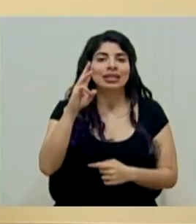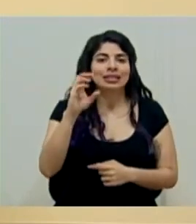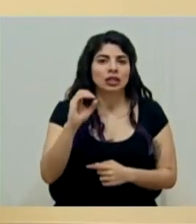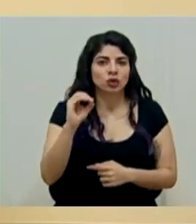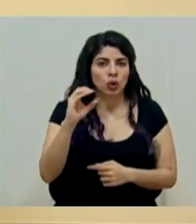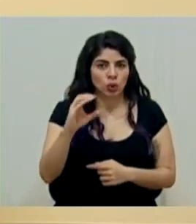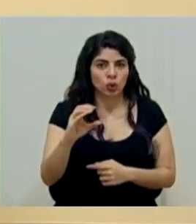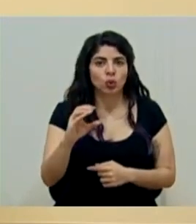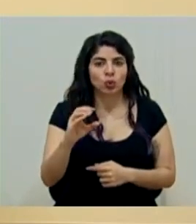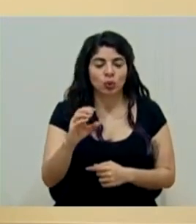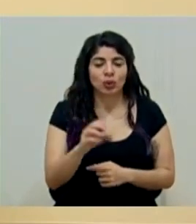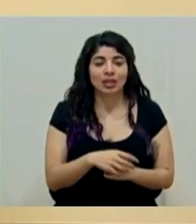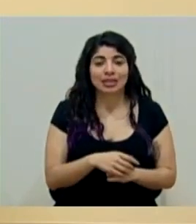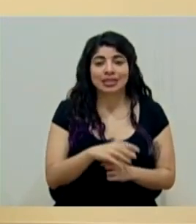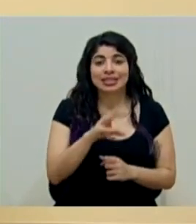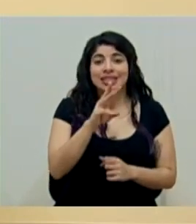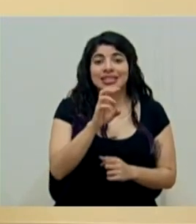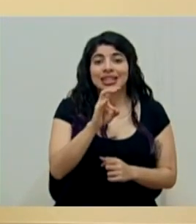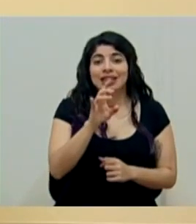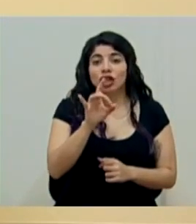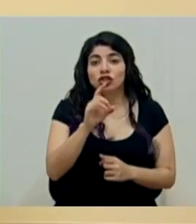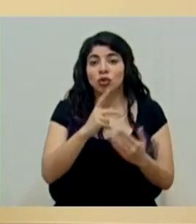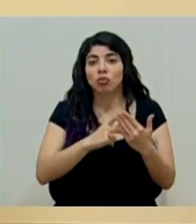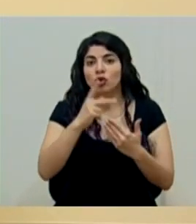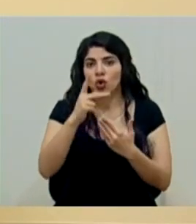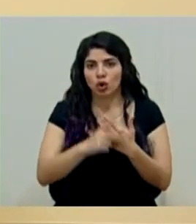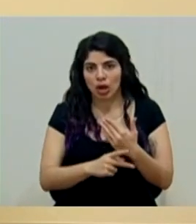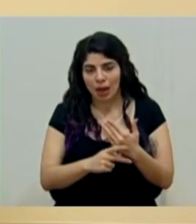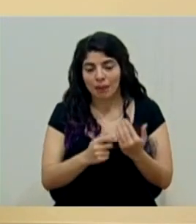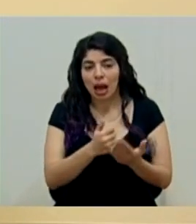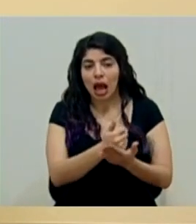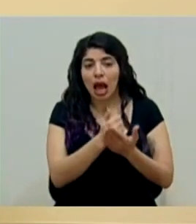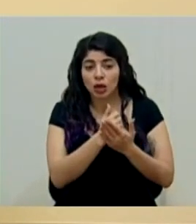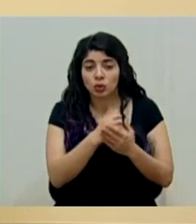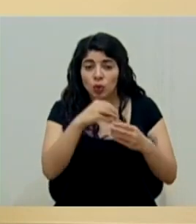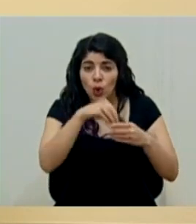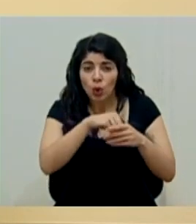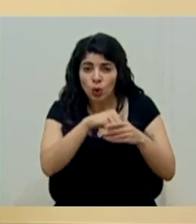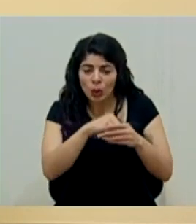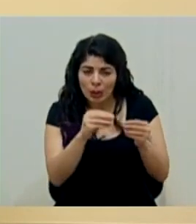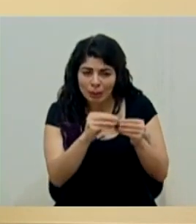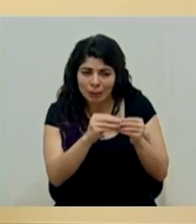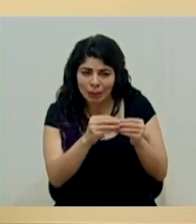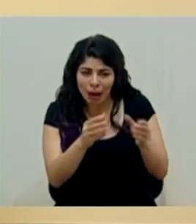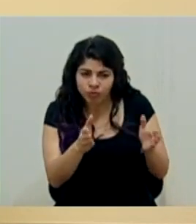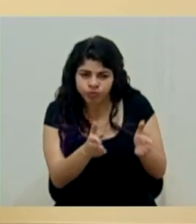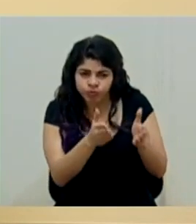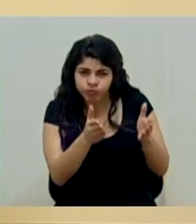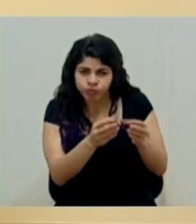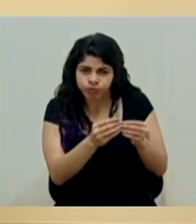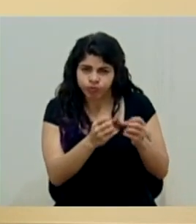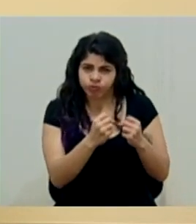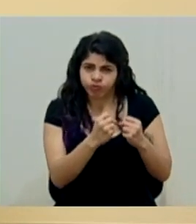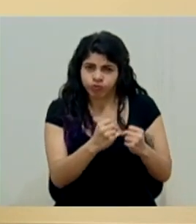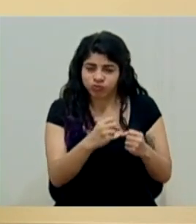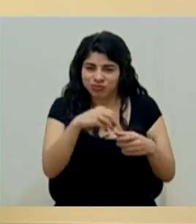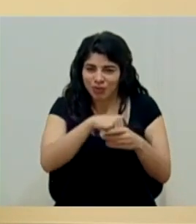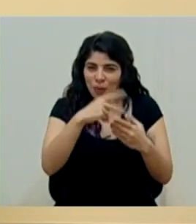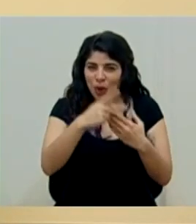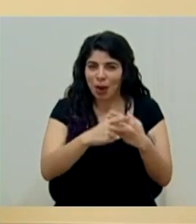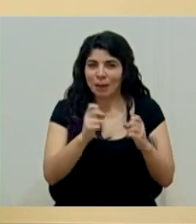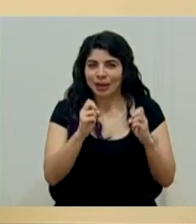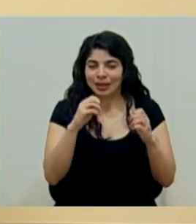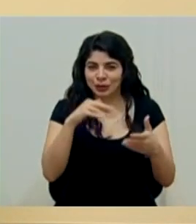son 638 programas donde venimos a reforzar los contenidos que están distribuidos en nuestros programas de estudio y que han